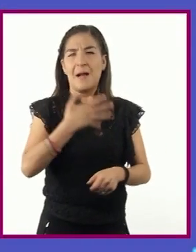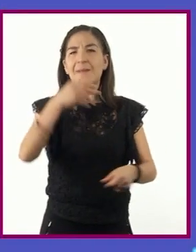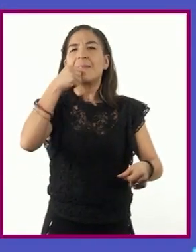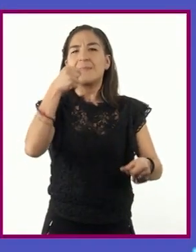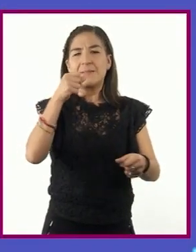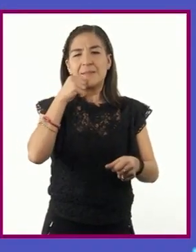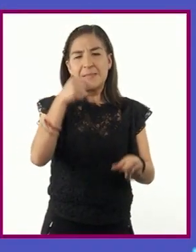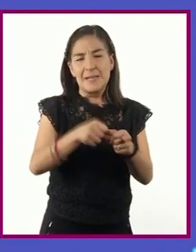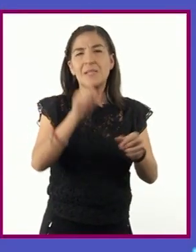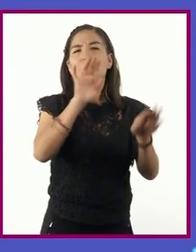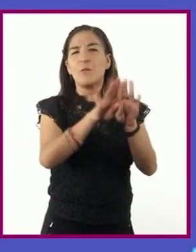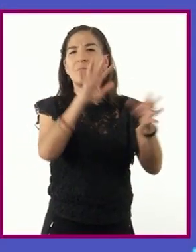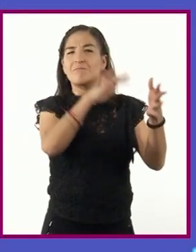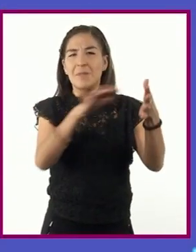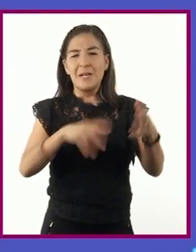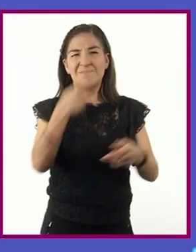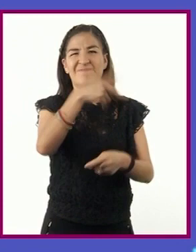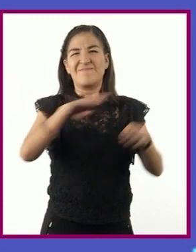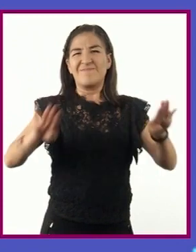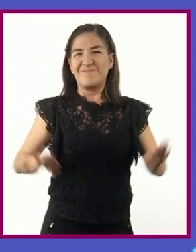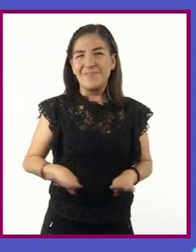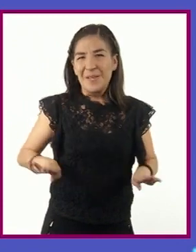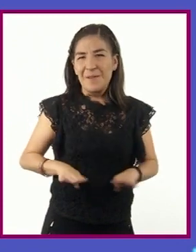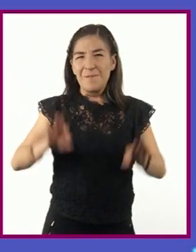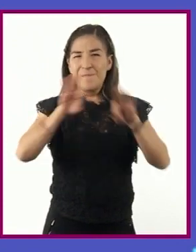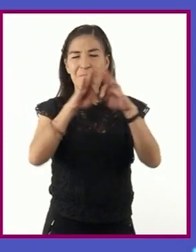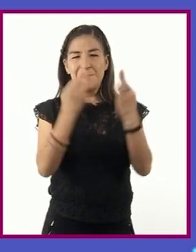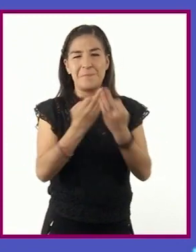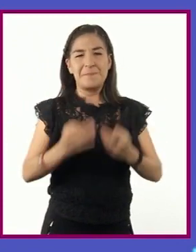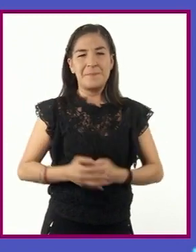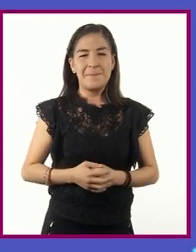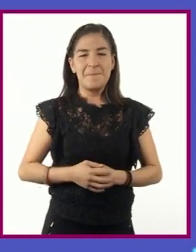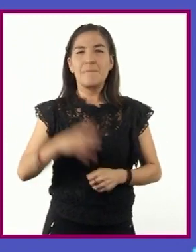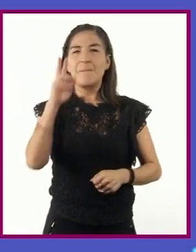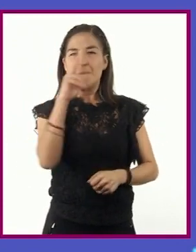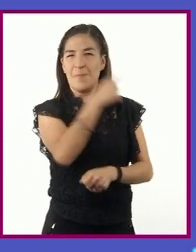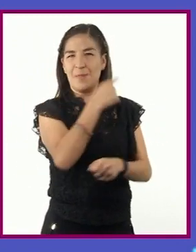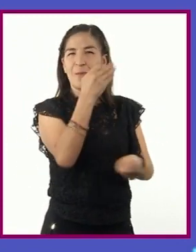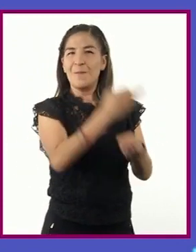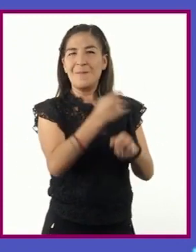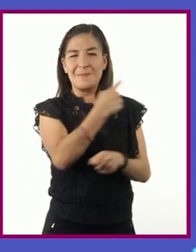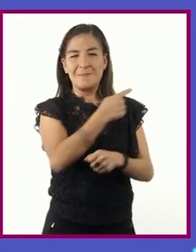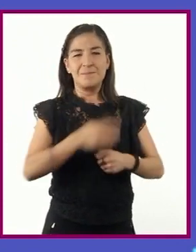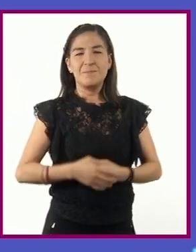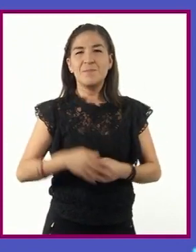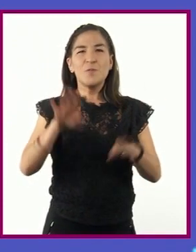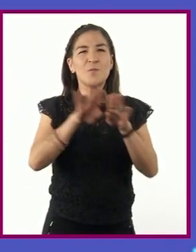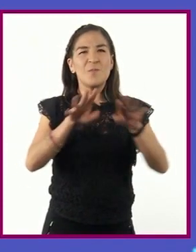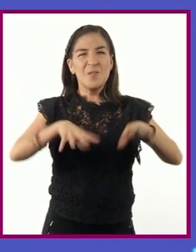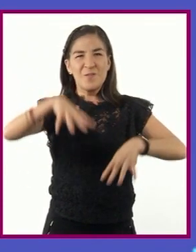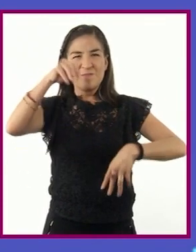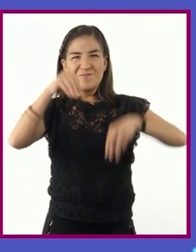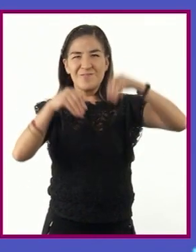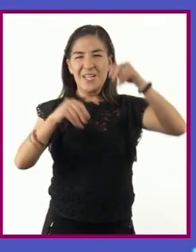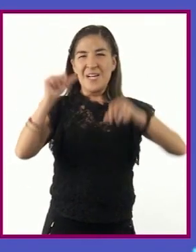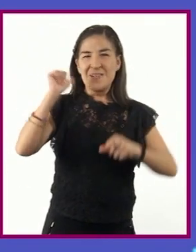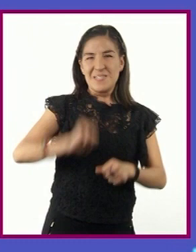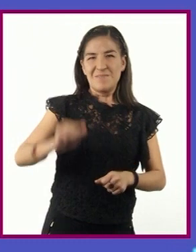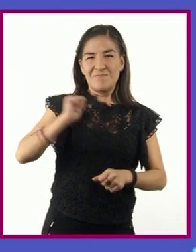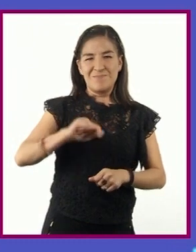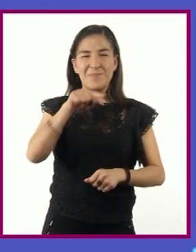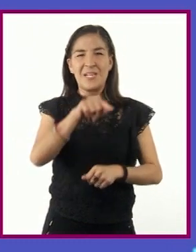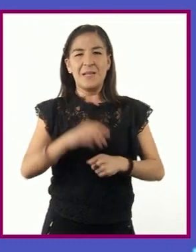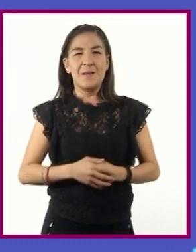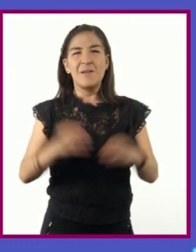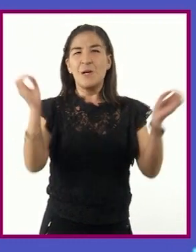que se asocian con estilos particulares. Véanse estas tipografías góticas. Solemos asociarlas con